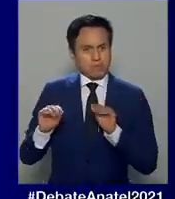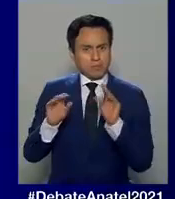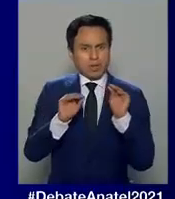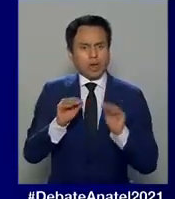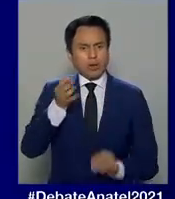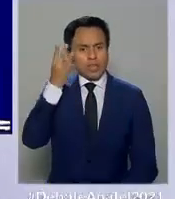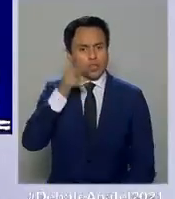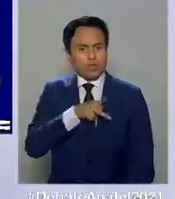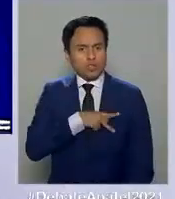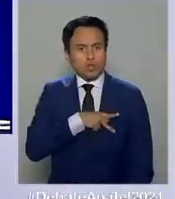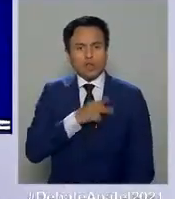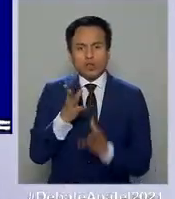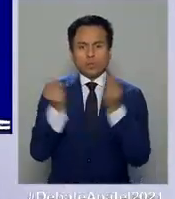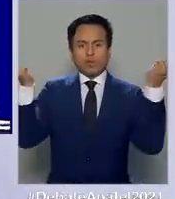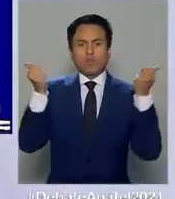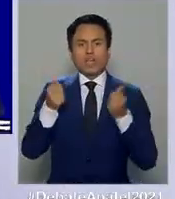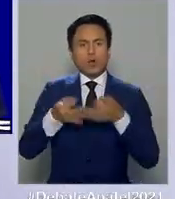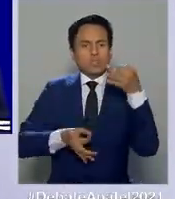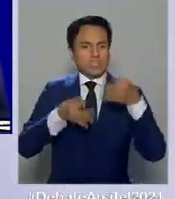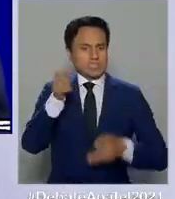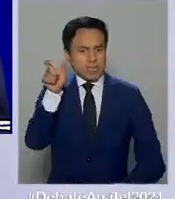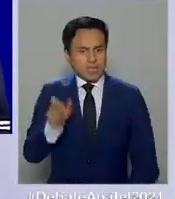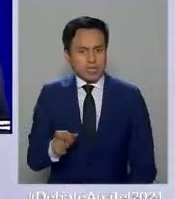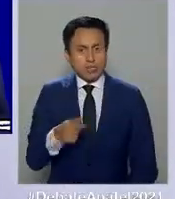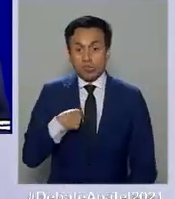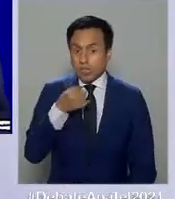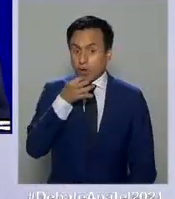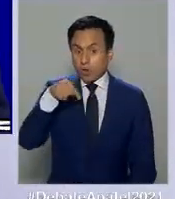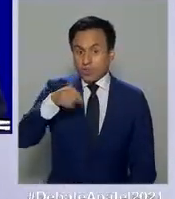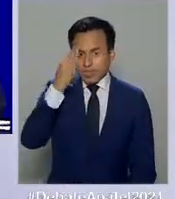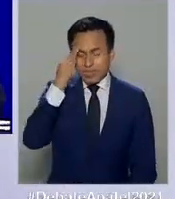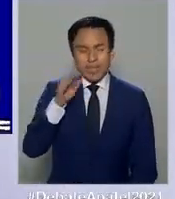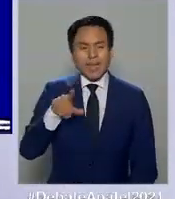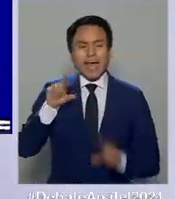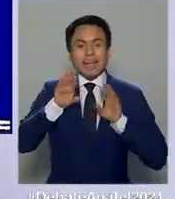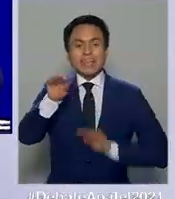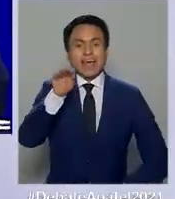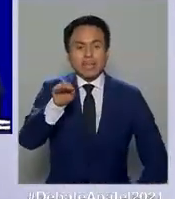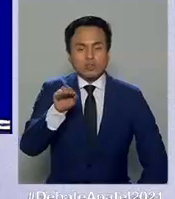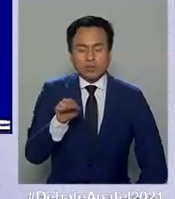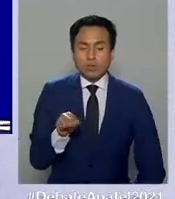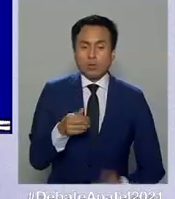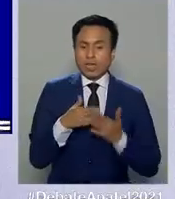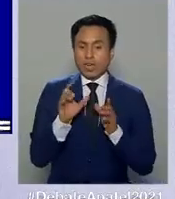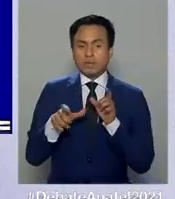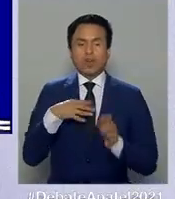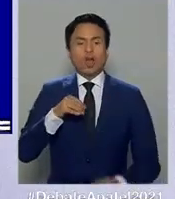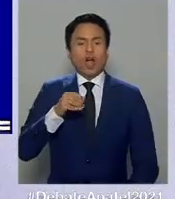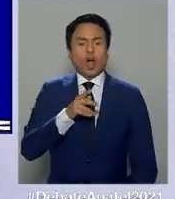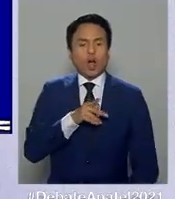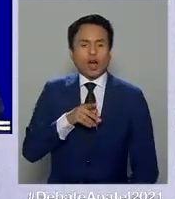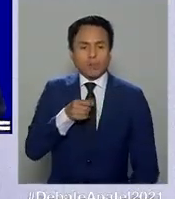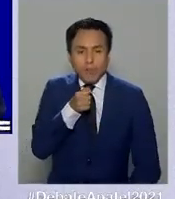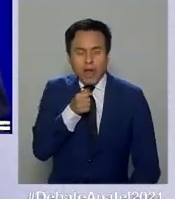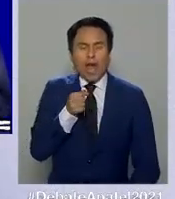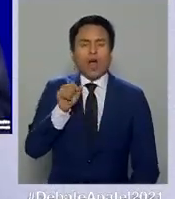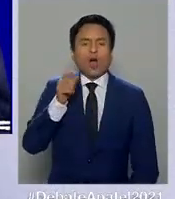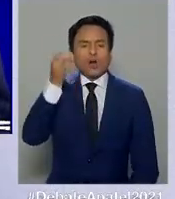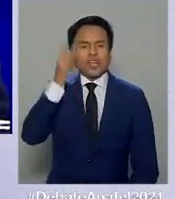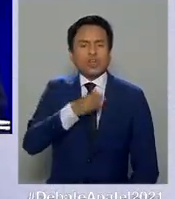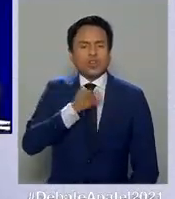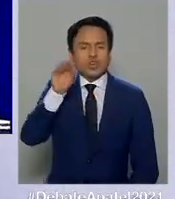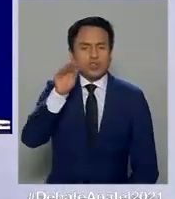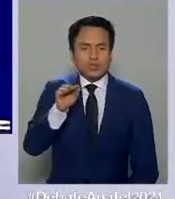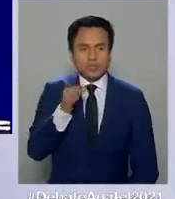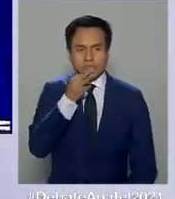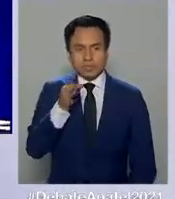Está prófugo de la justicia. José Antonio. Y como te digo, hoy día, candidato, tú puedes conversar con cualquiera de mis hijos. José Antonio. Y ver cómo actúo frente a sus